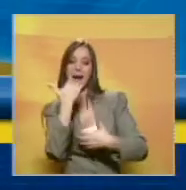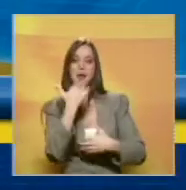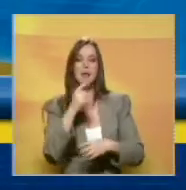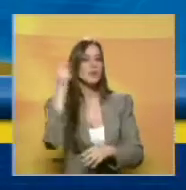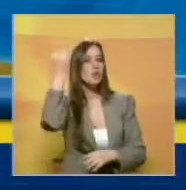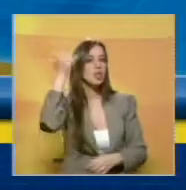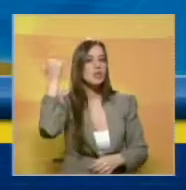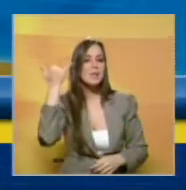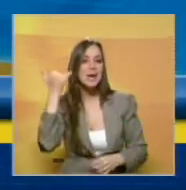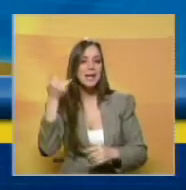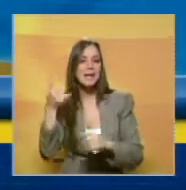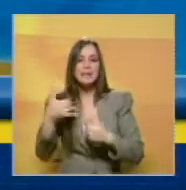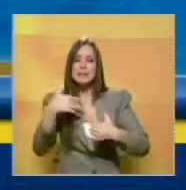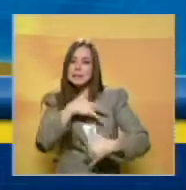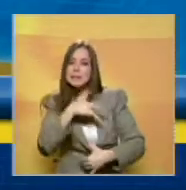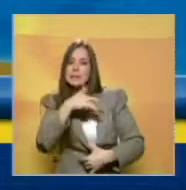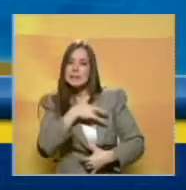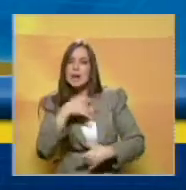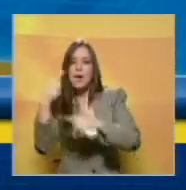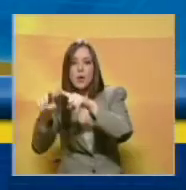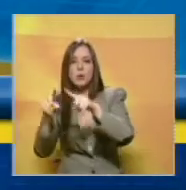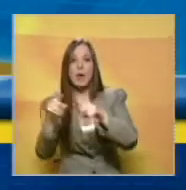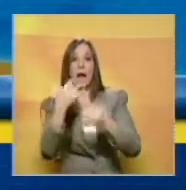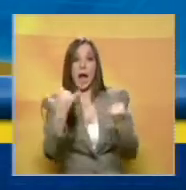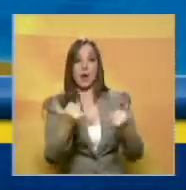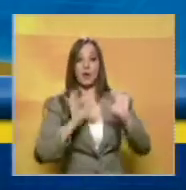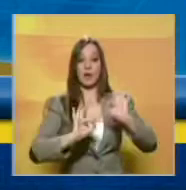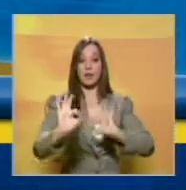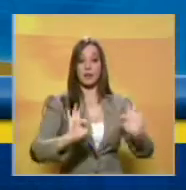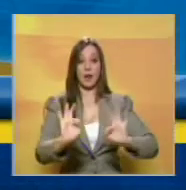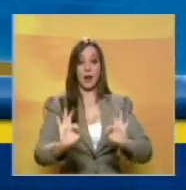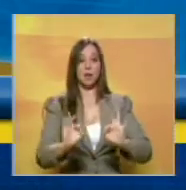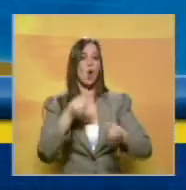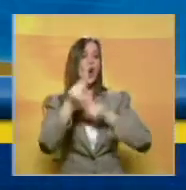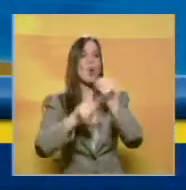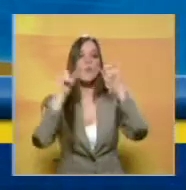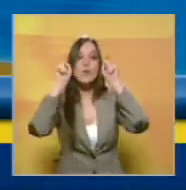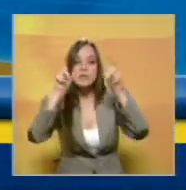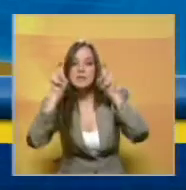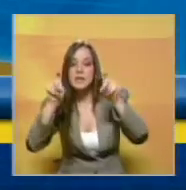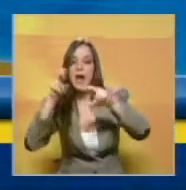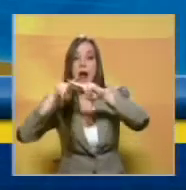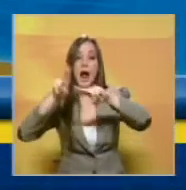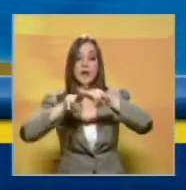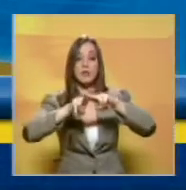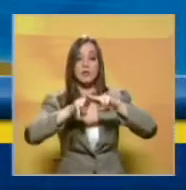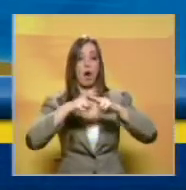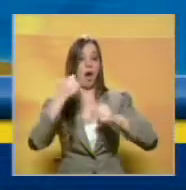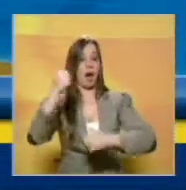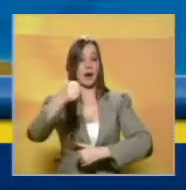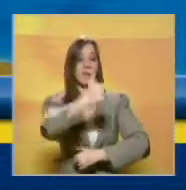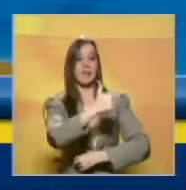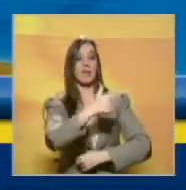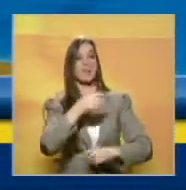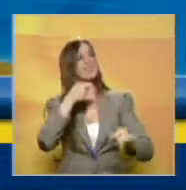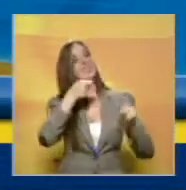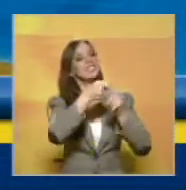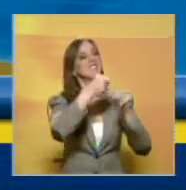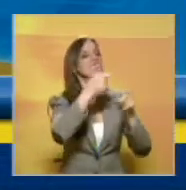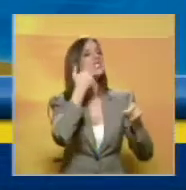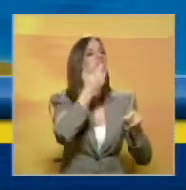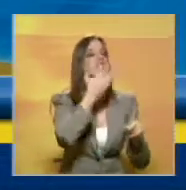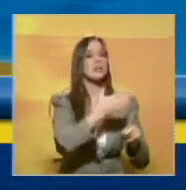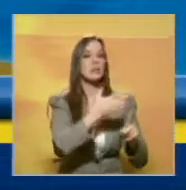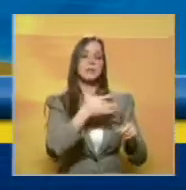el otro. Hoy les mostraremos a través de una obra de teatro cómo podemos enseñarle a nuestros niños que cada vez que herimos a alguien, creamos